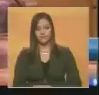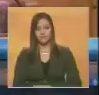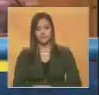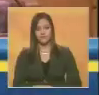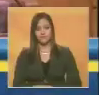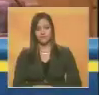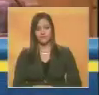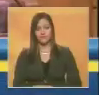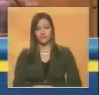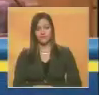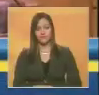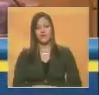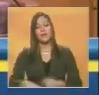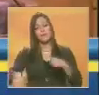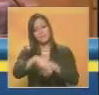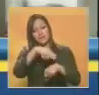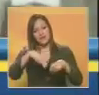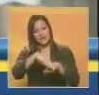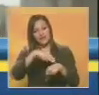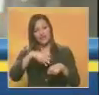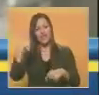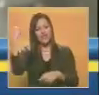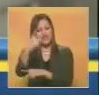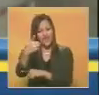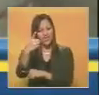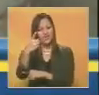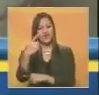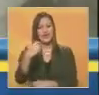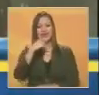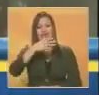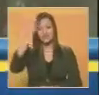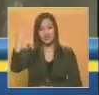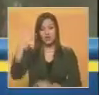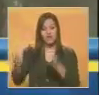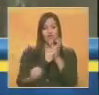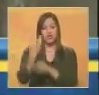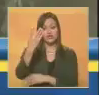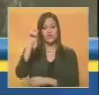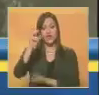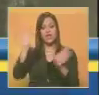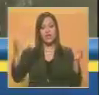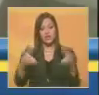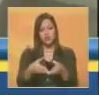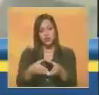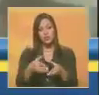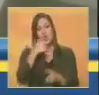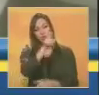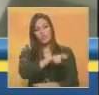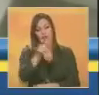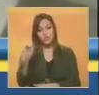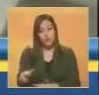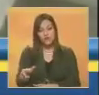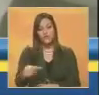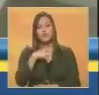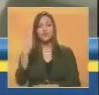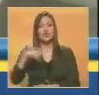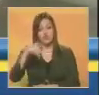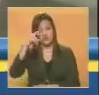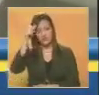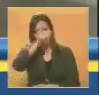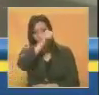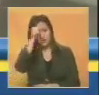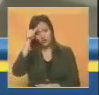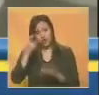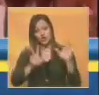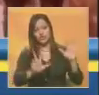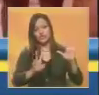paralelo el ministro durante la dictadura de Francisco Franco y fundador del partido popular Manuel Fraga falleció este domingo a los